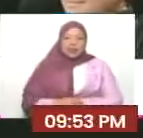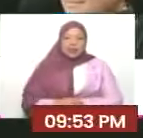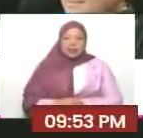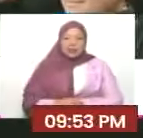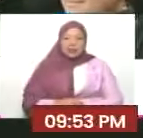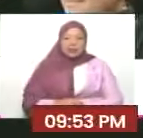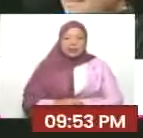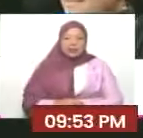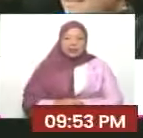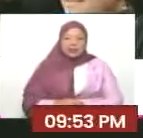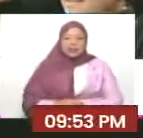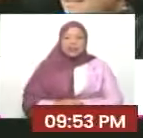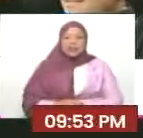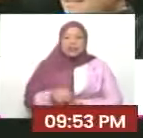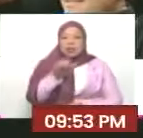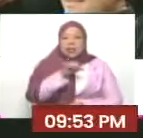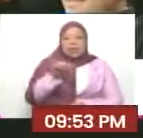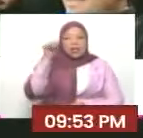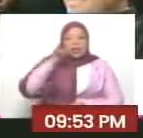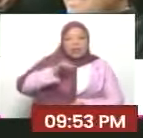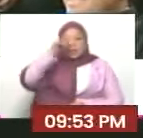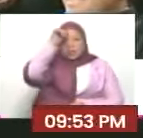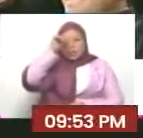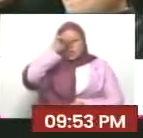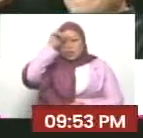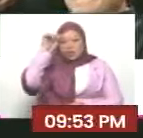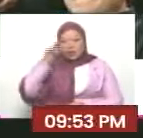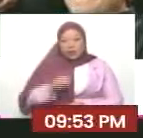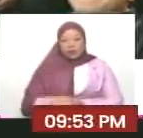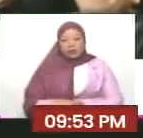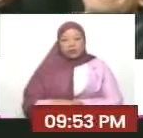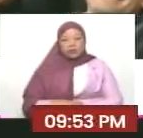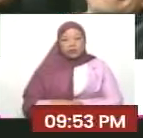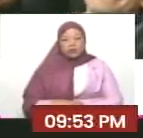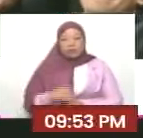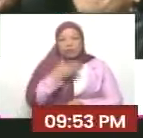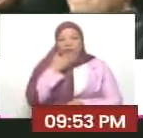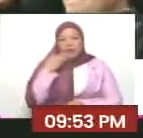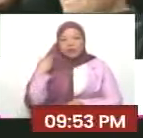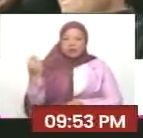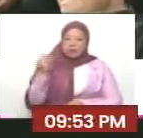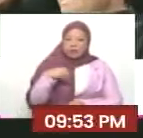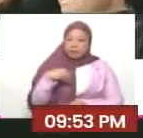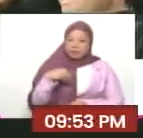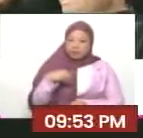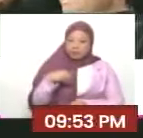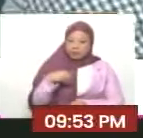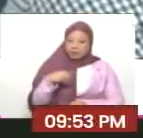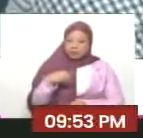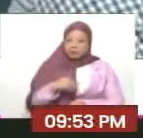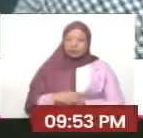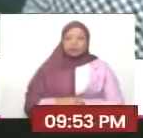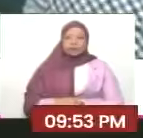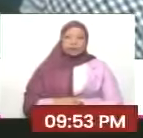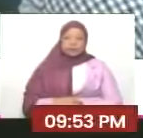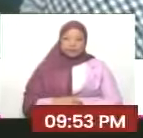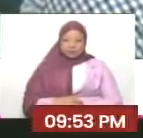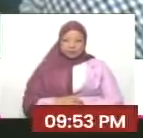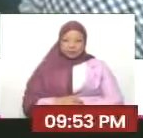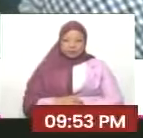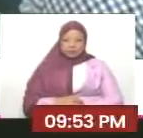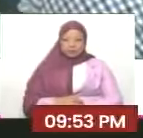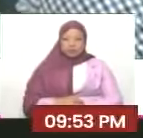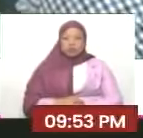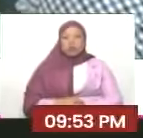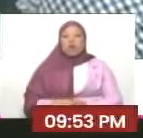No lo vi trabajando el fin de semana, Escalona. ¿Me lo sometes? ¿Ah?